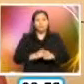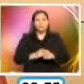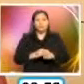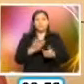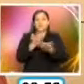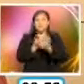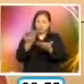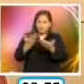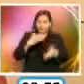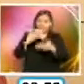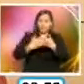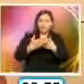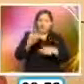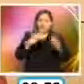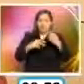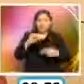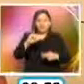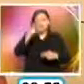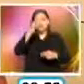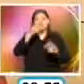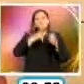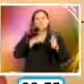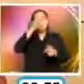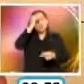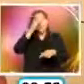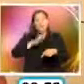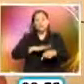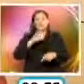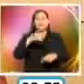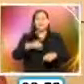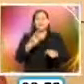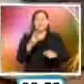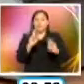te esperamos muy pronto para Gracias. seguir aprendiendo más de